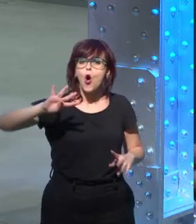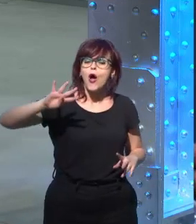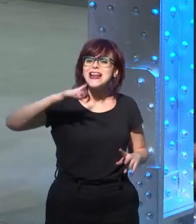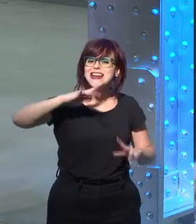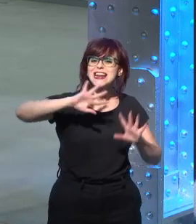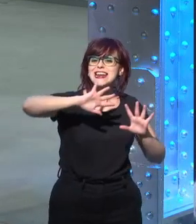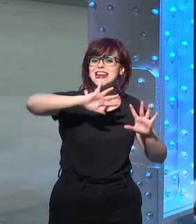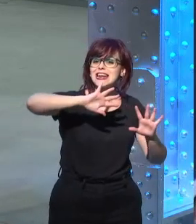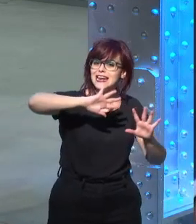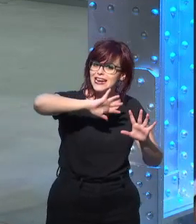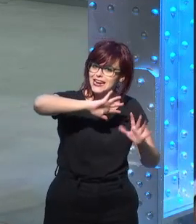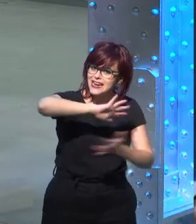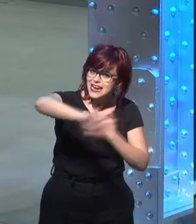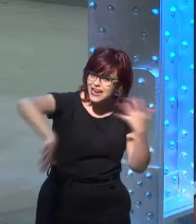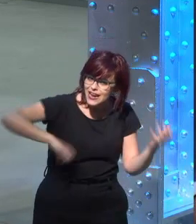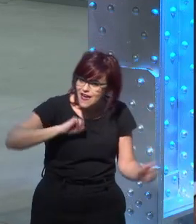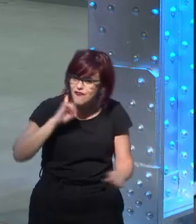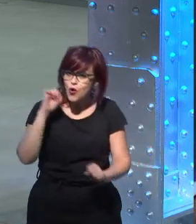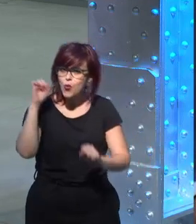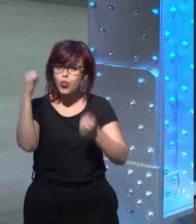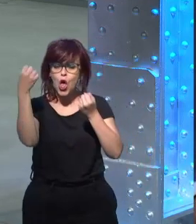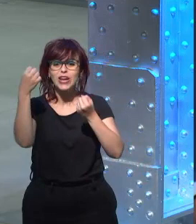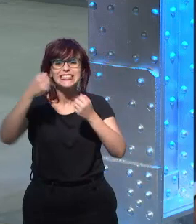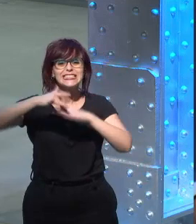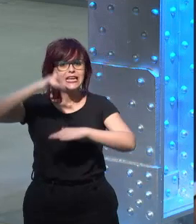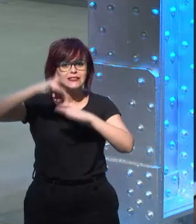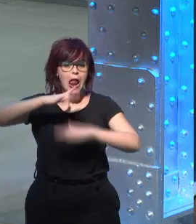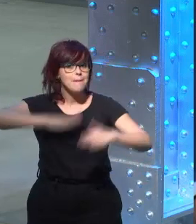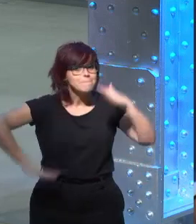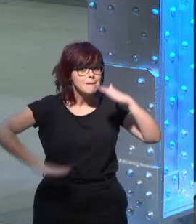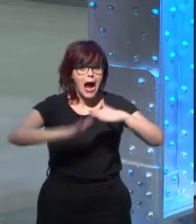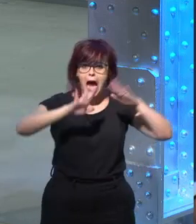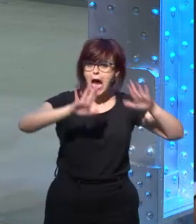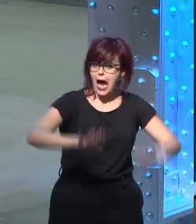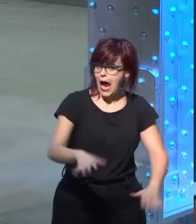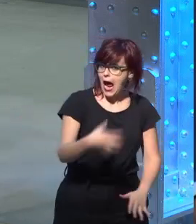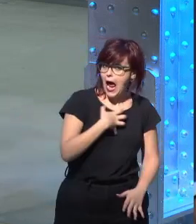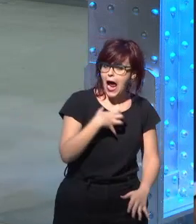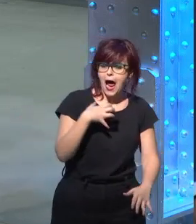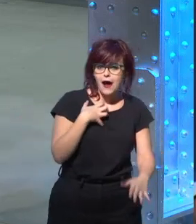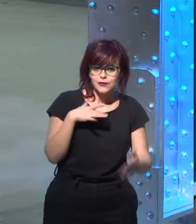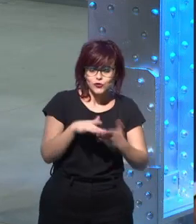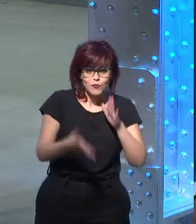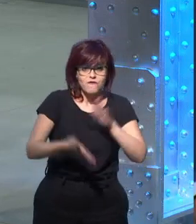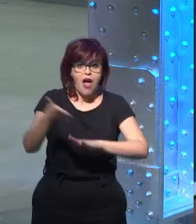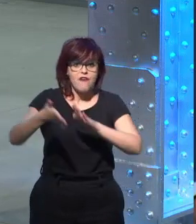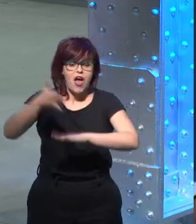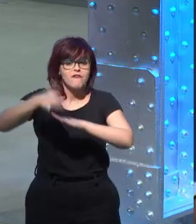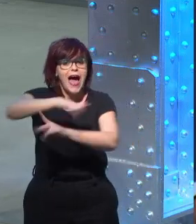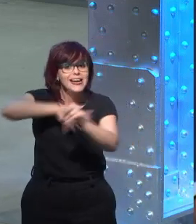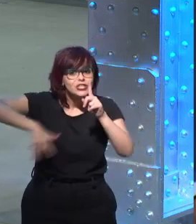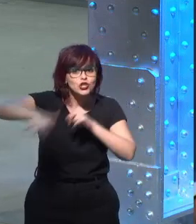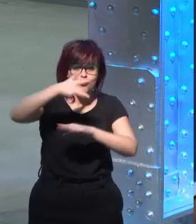La revolución digital, que es imparable, irreversible. Nos afecta a todos y nos conduce a un entorno digital que